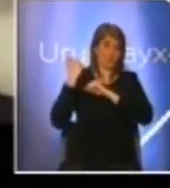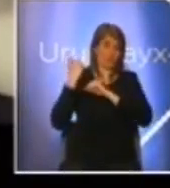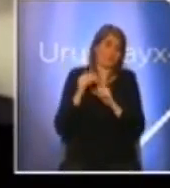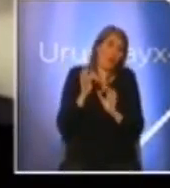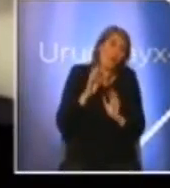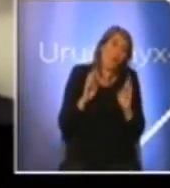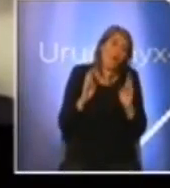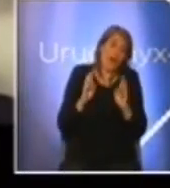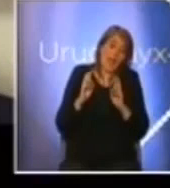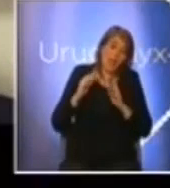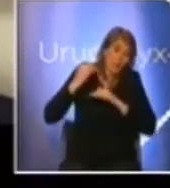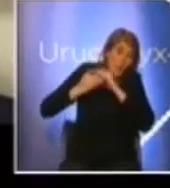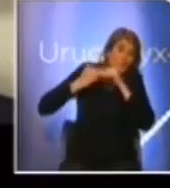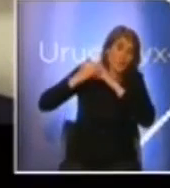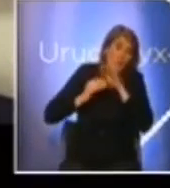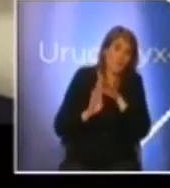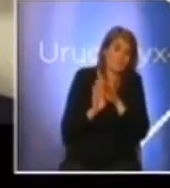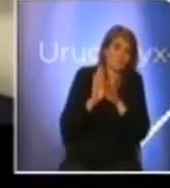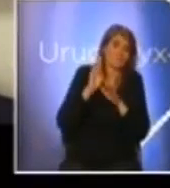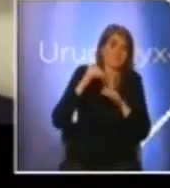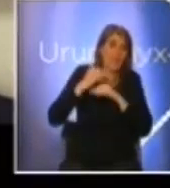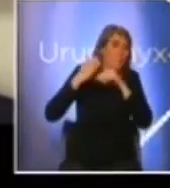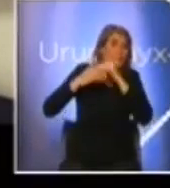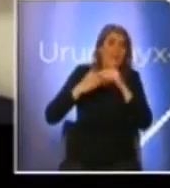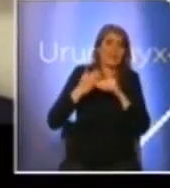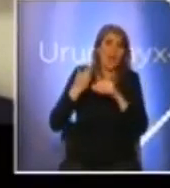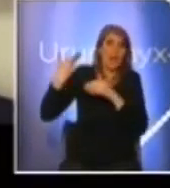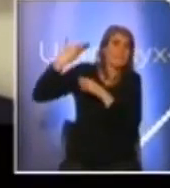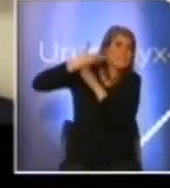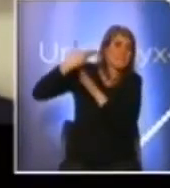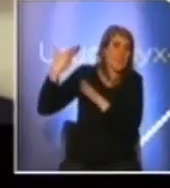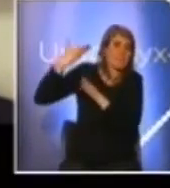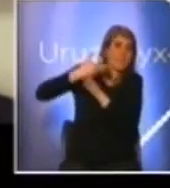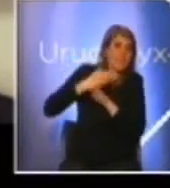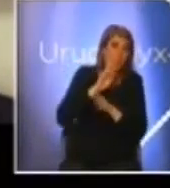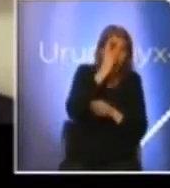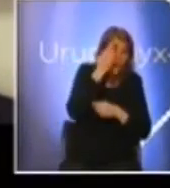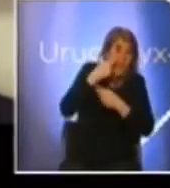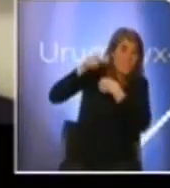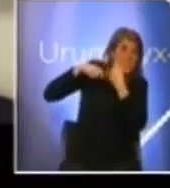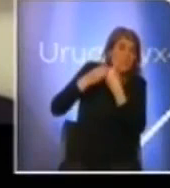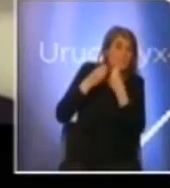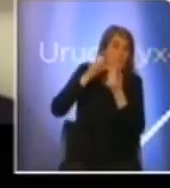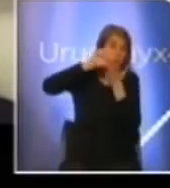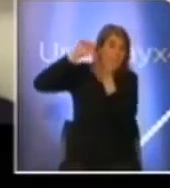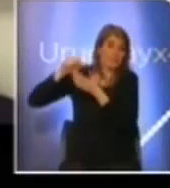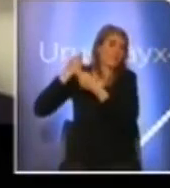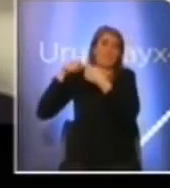hacia adelante. Es decir, las proyecciones de aumento de demanda de los productos que produce Uruguay continúan muy